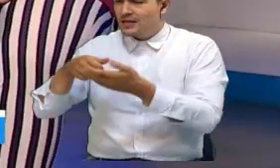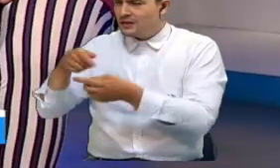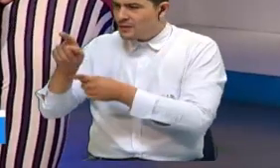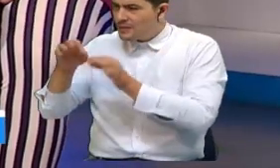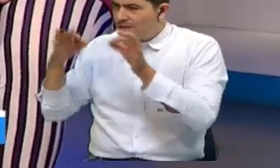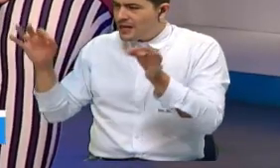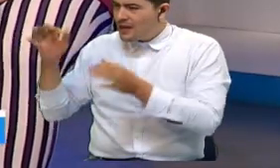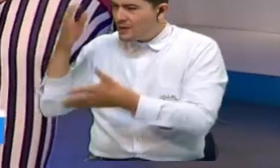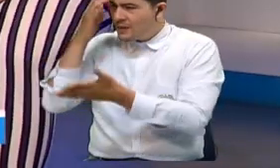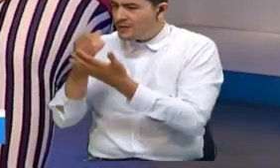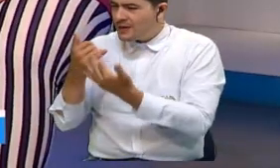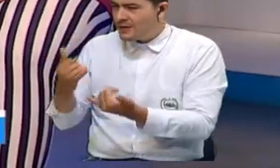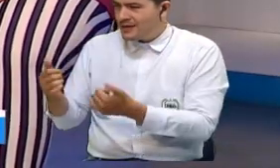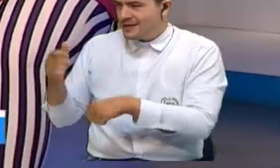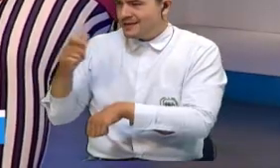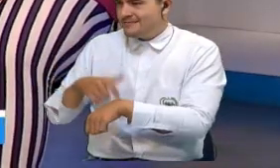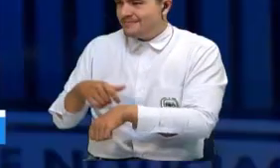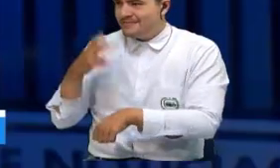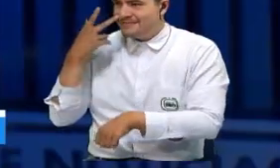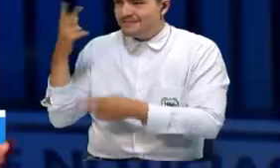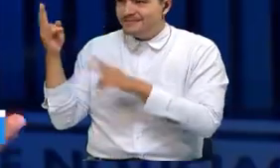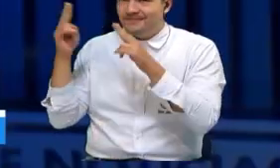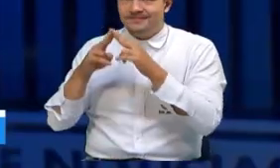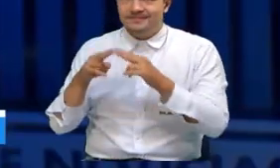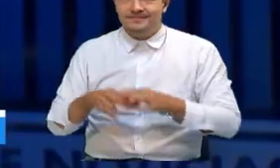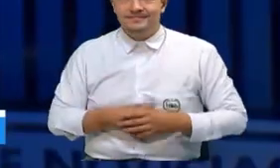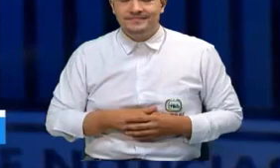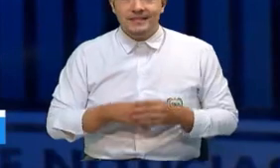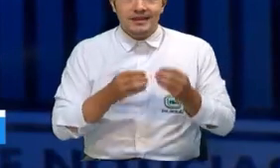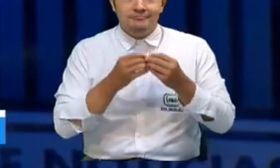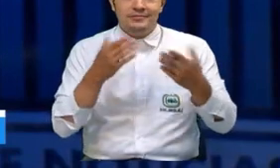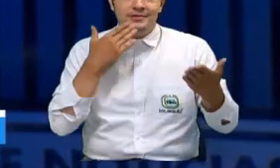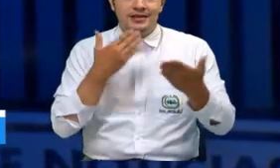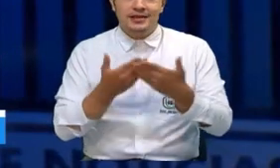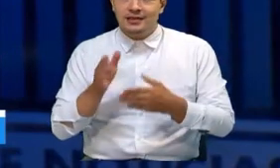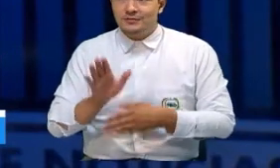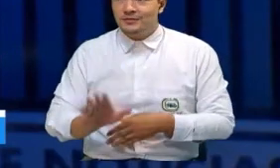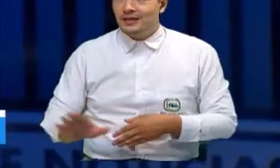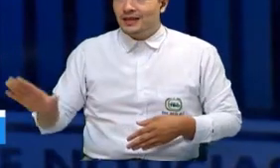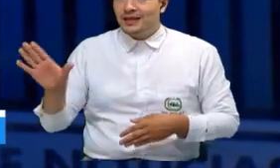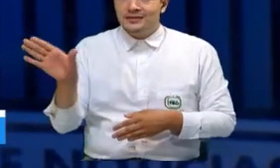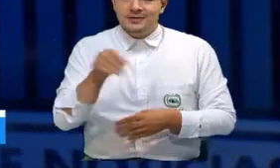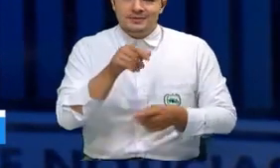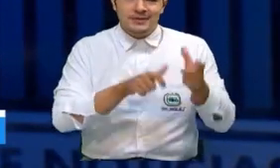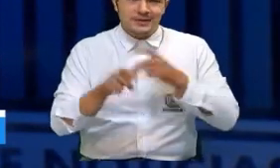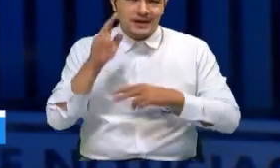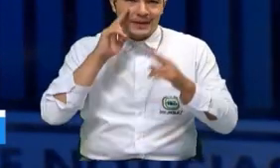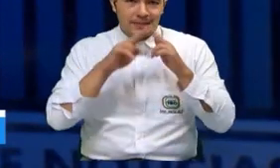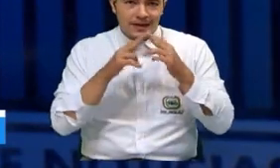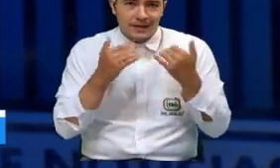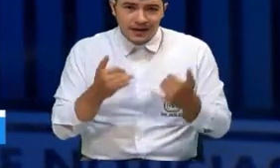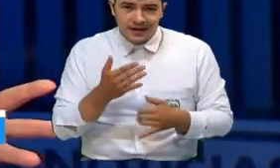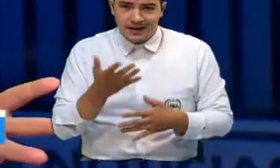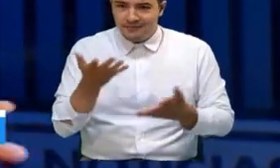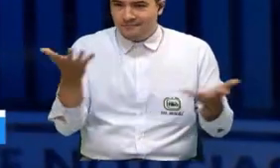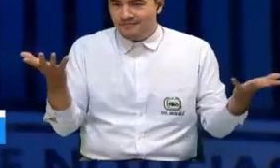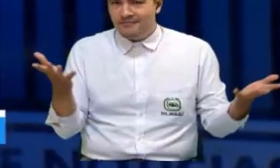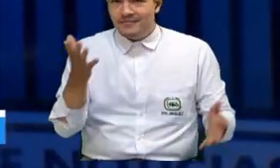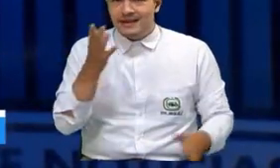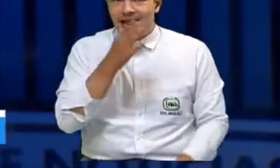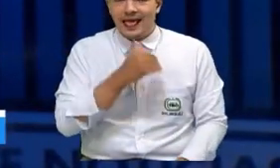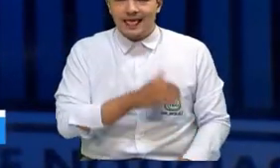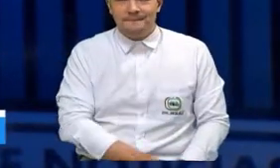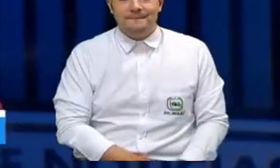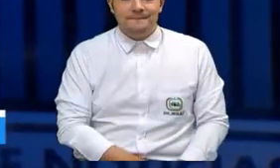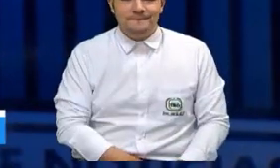personas que nos acompañan a esta hora desde su casa. Gracias, Marta, pues, por la invitación y a todas las mujeres que están en casa en este momento mirándome, pues, nada.